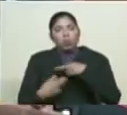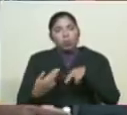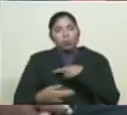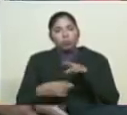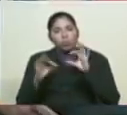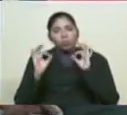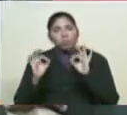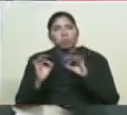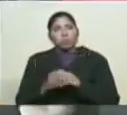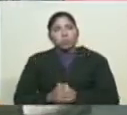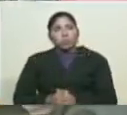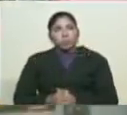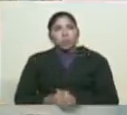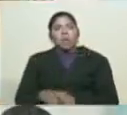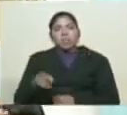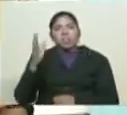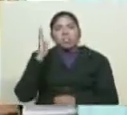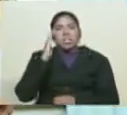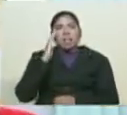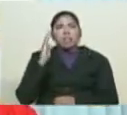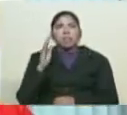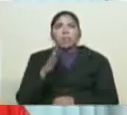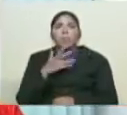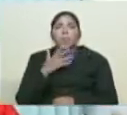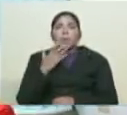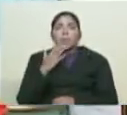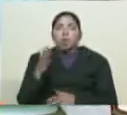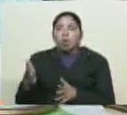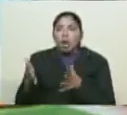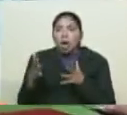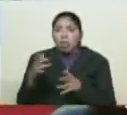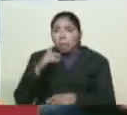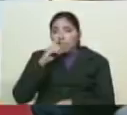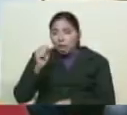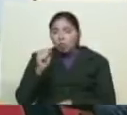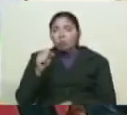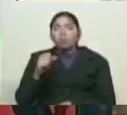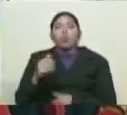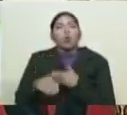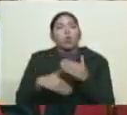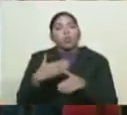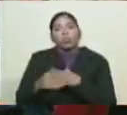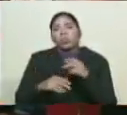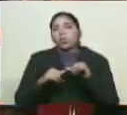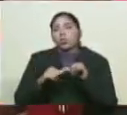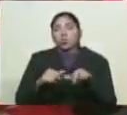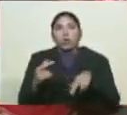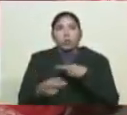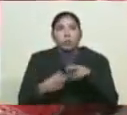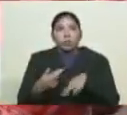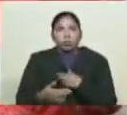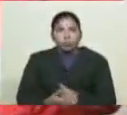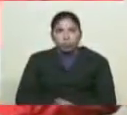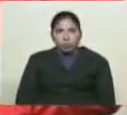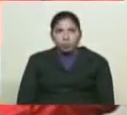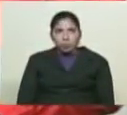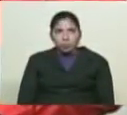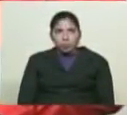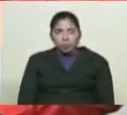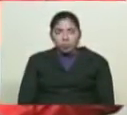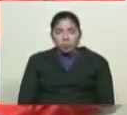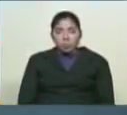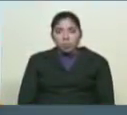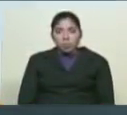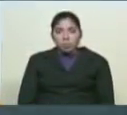estos beneficios, de esta transformación revolucionaria, el presidente Nicolás Maduro Moros. Tienen ustedes sin